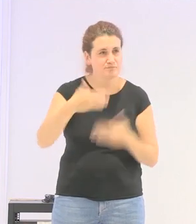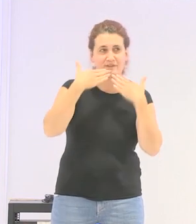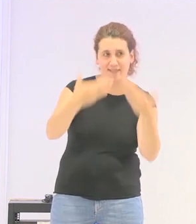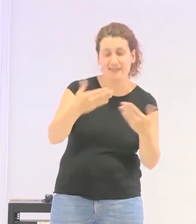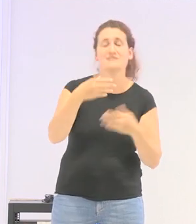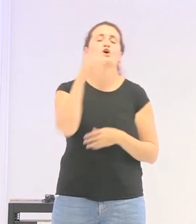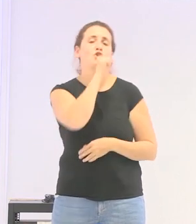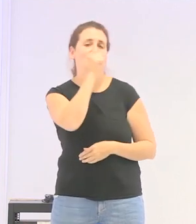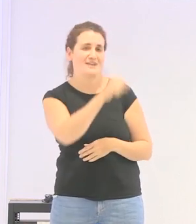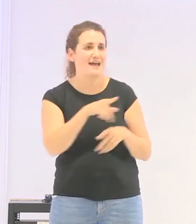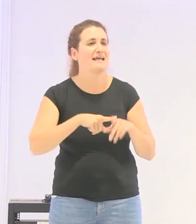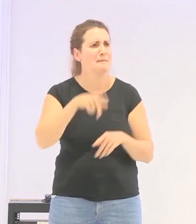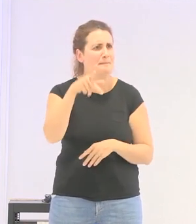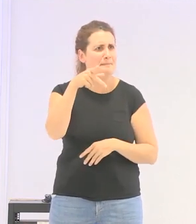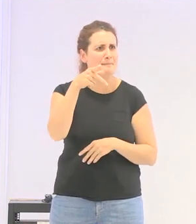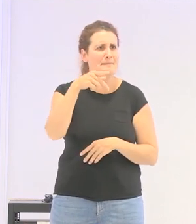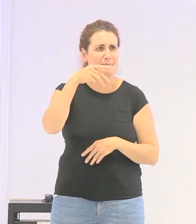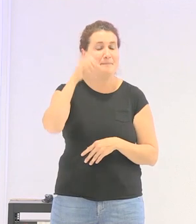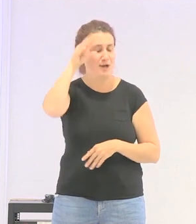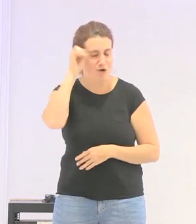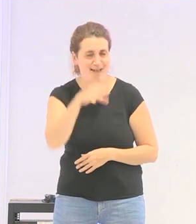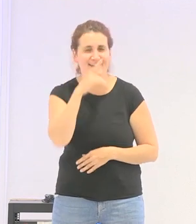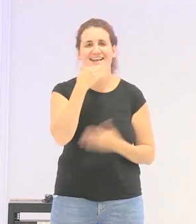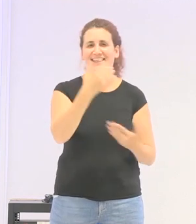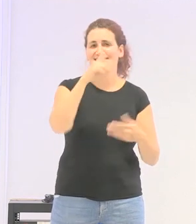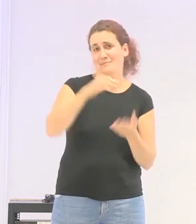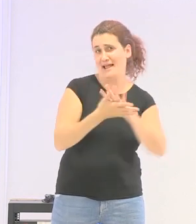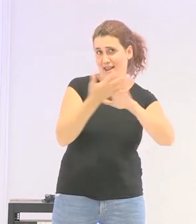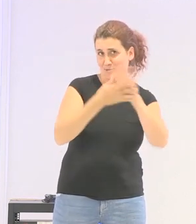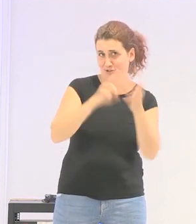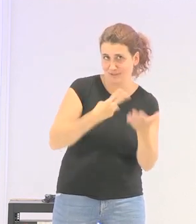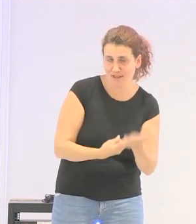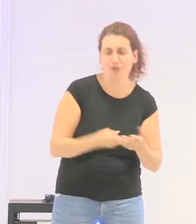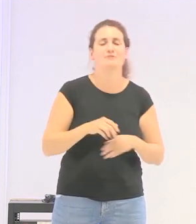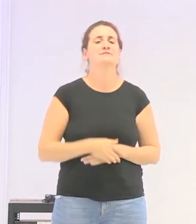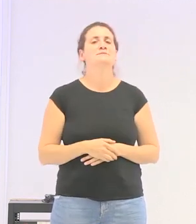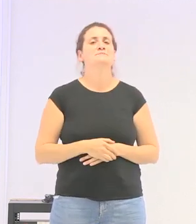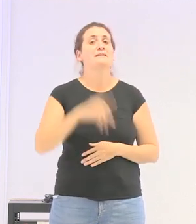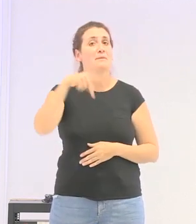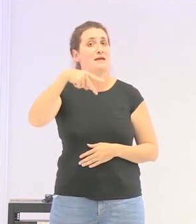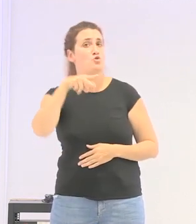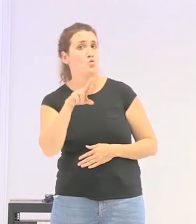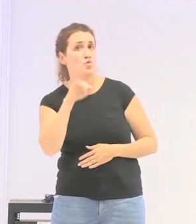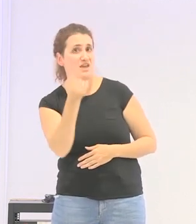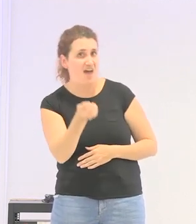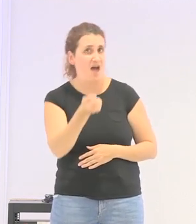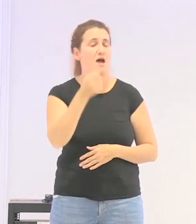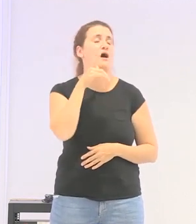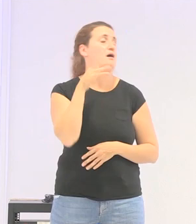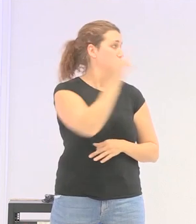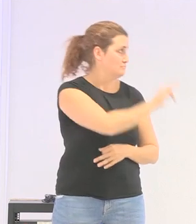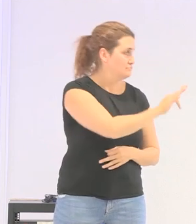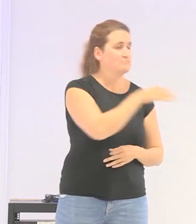eta Mariolari, egindako lanagatik, eta nola ere Nuria Alba